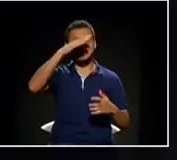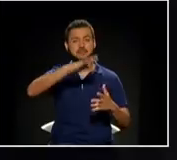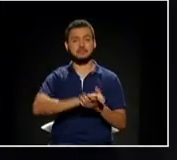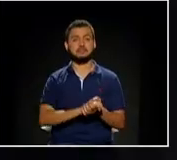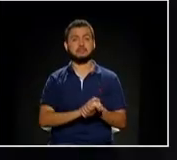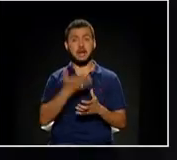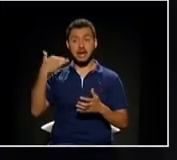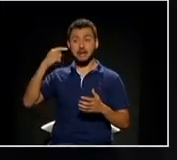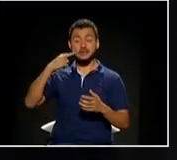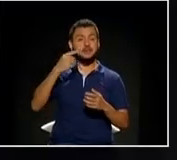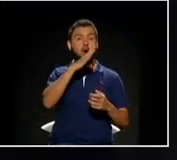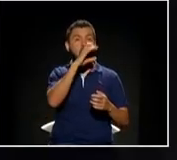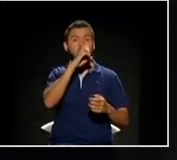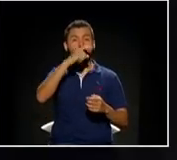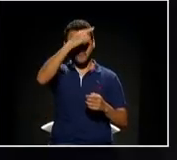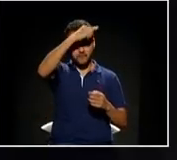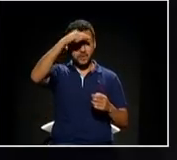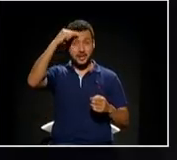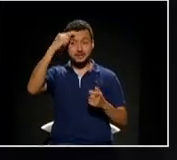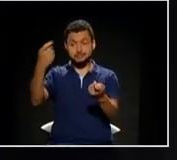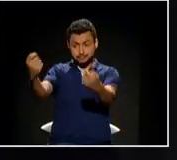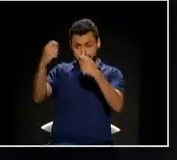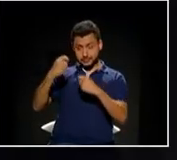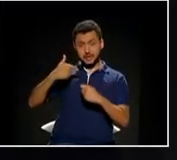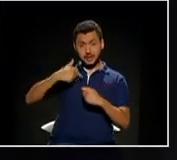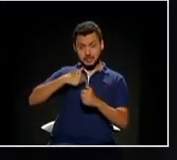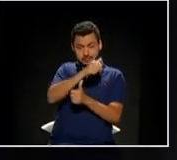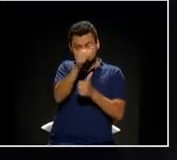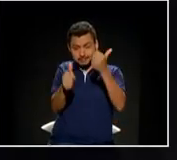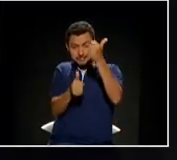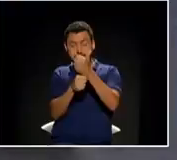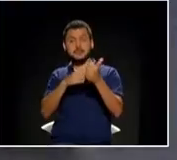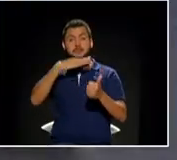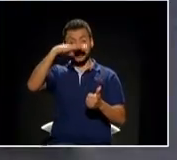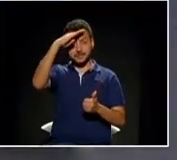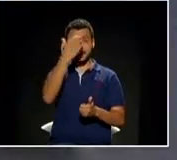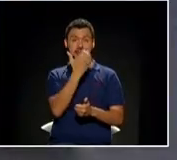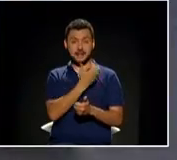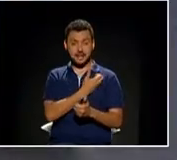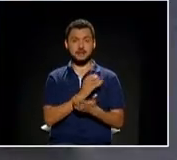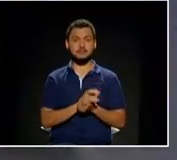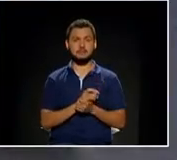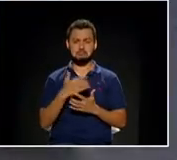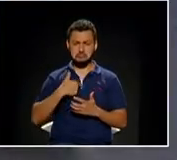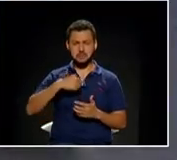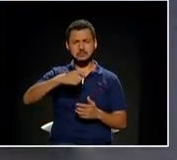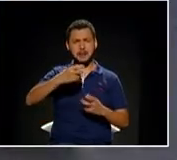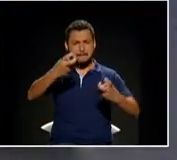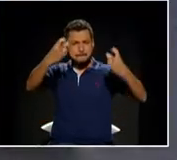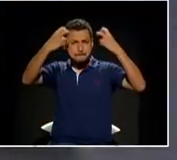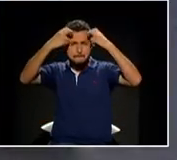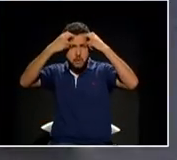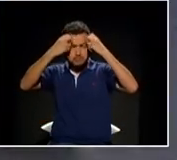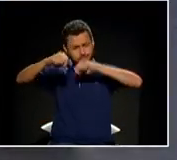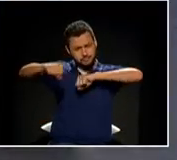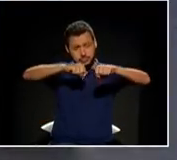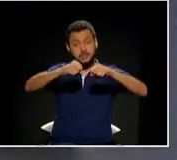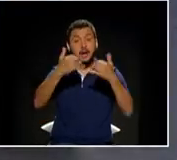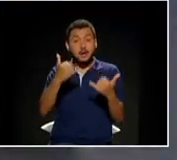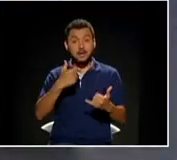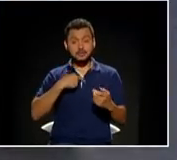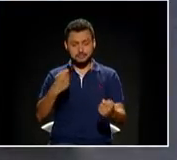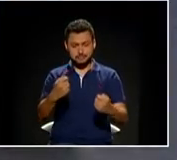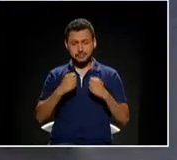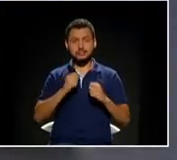de medellín tengo el conocimiento tengo el equipo y soy candidato porque quiero continuar con la obra de